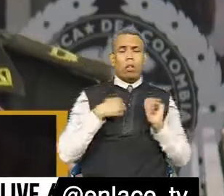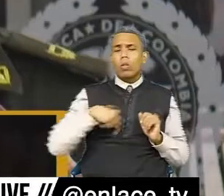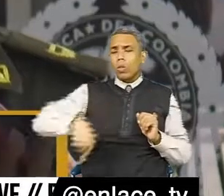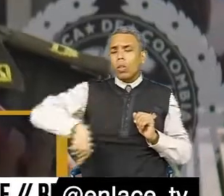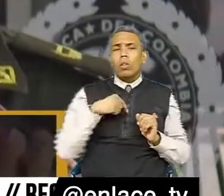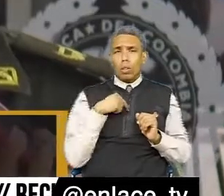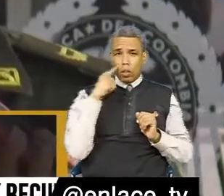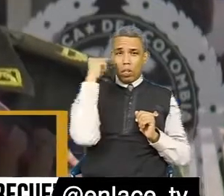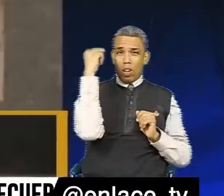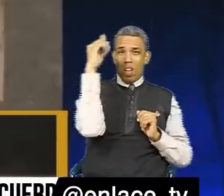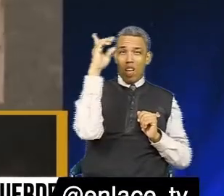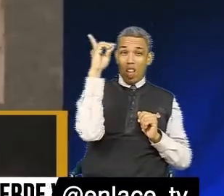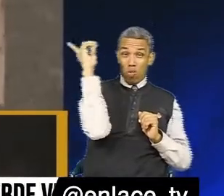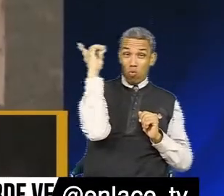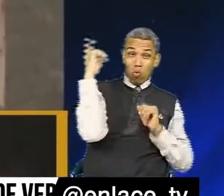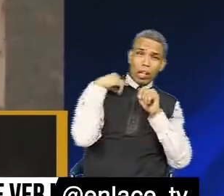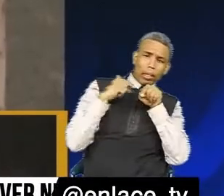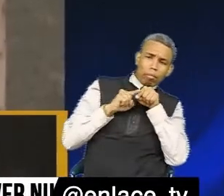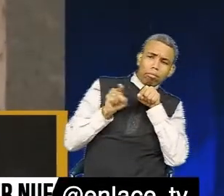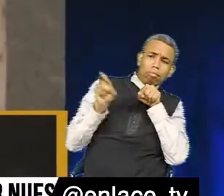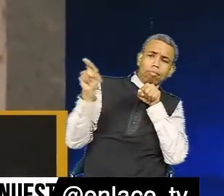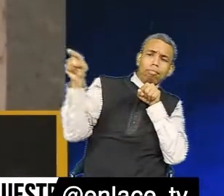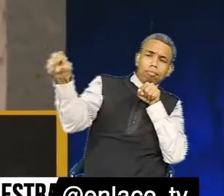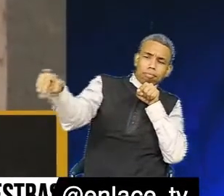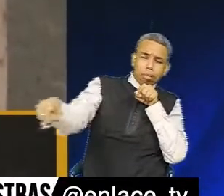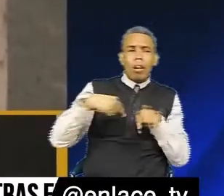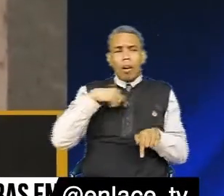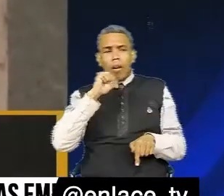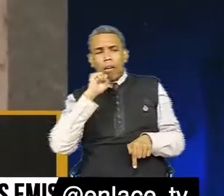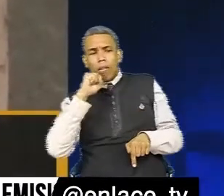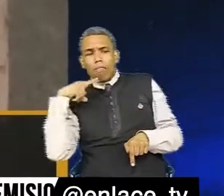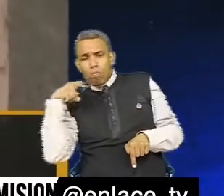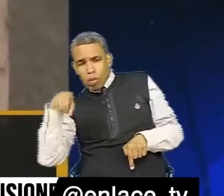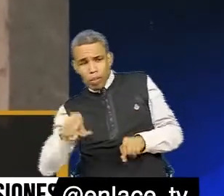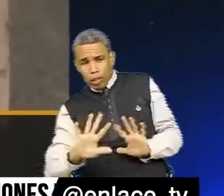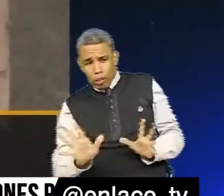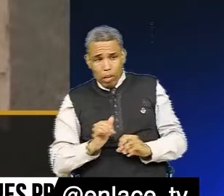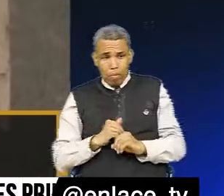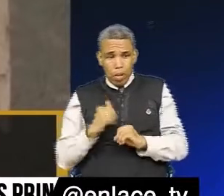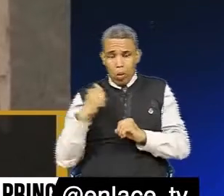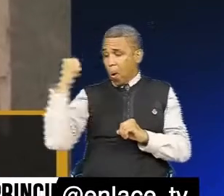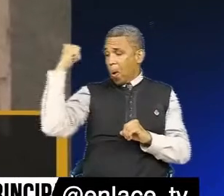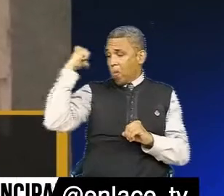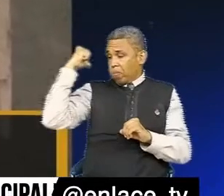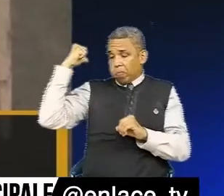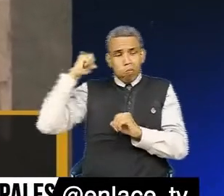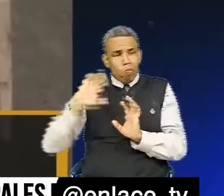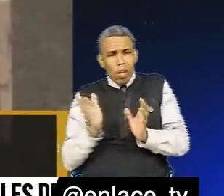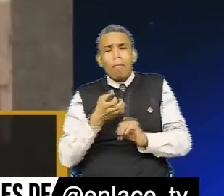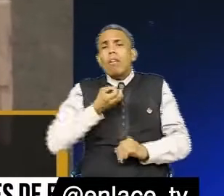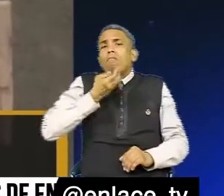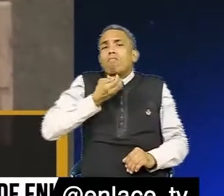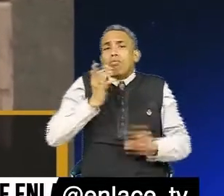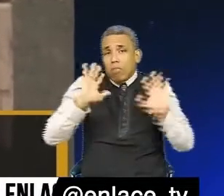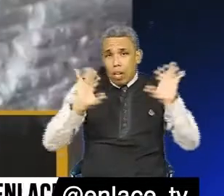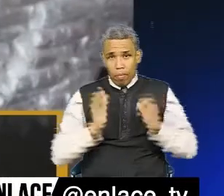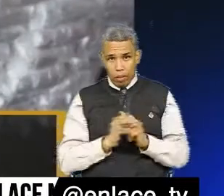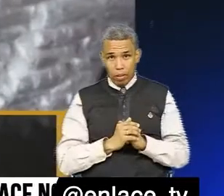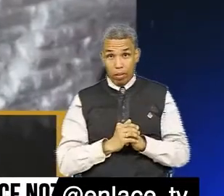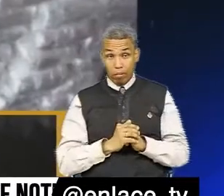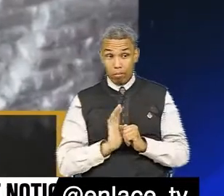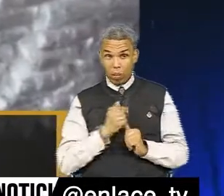frutas pero sin embargo debido a nuestro trabajo minucioso de registro y control pues se halla en estos elementos